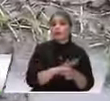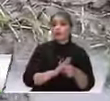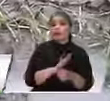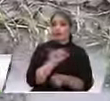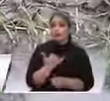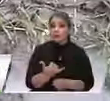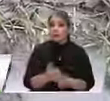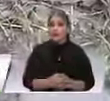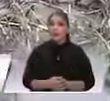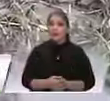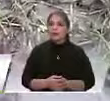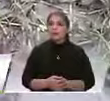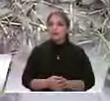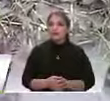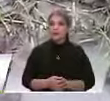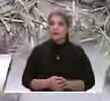momento